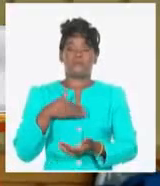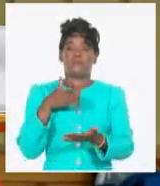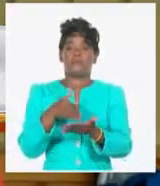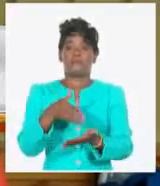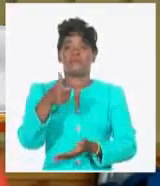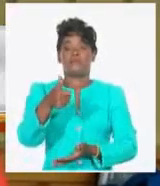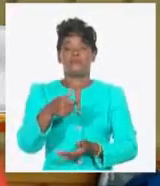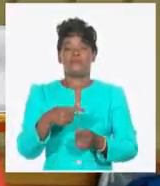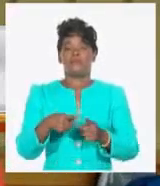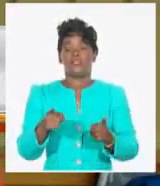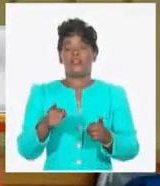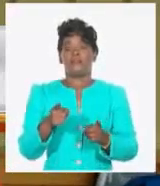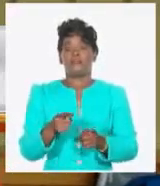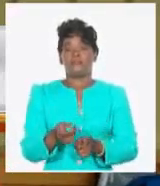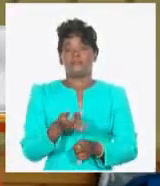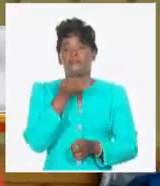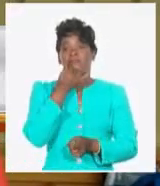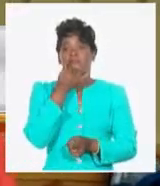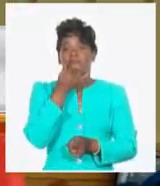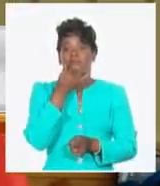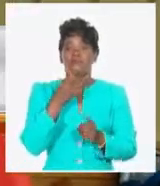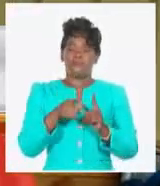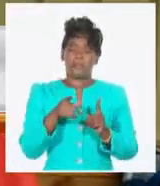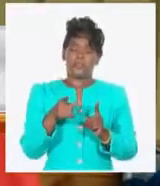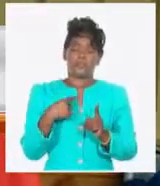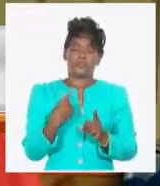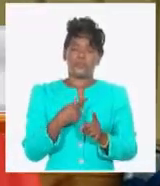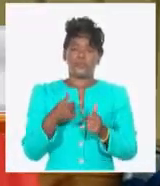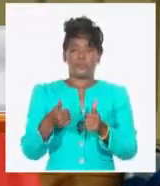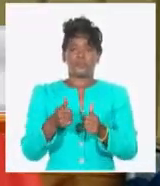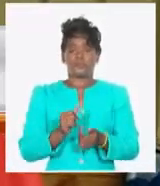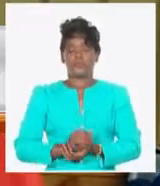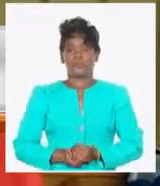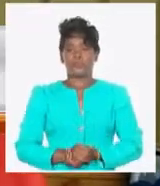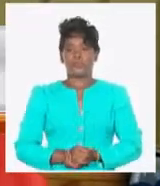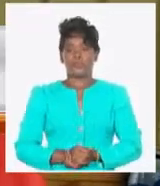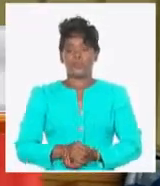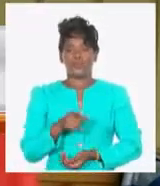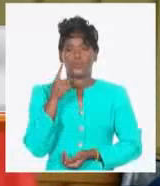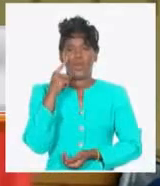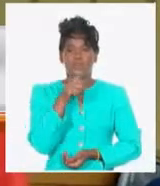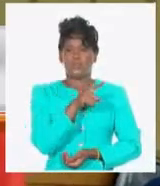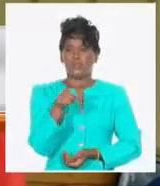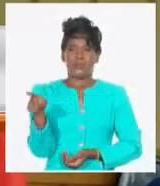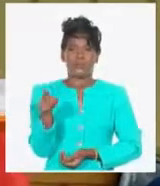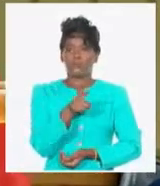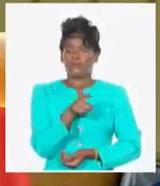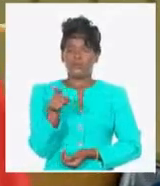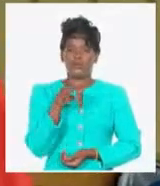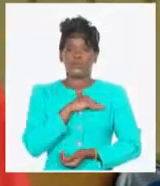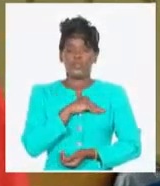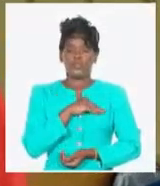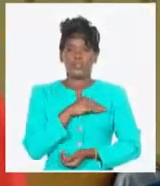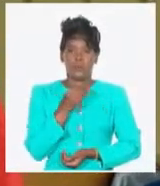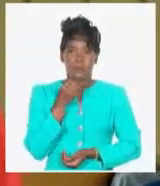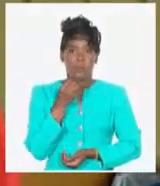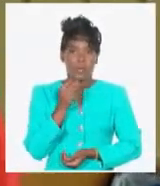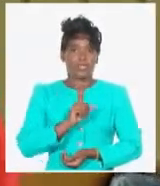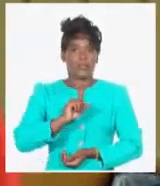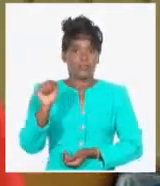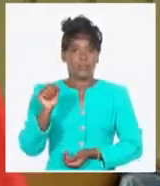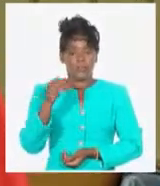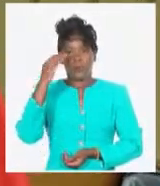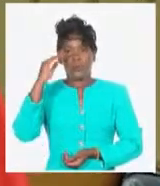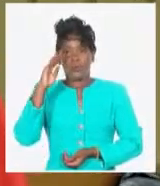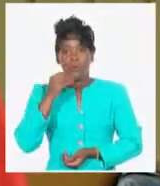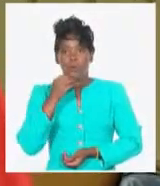nada, lo importante es que se hizo el trabajo. De lo que has visto hasta el momento en el torneo, parece asequible que Cuba pueda